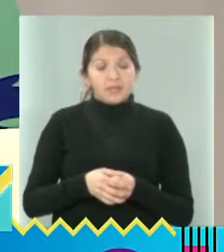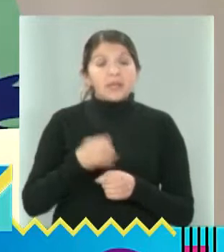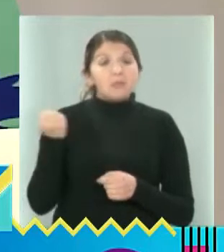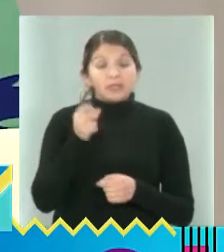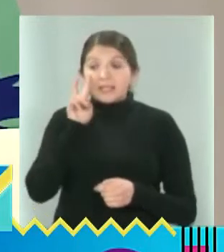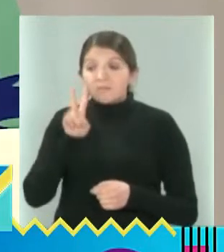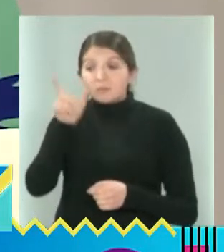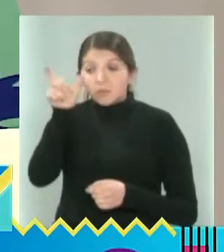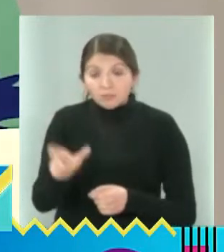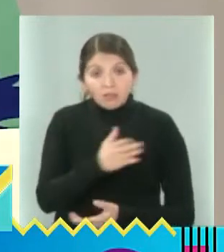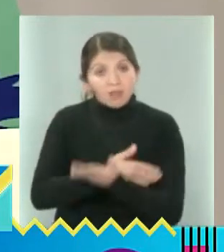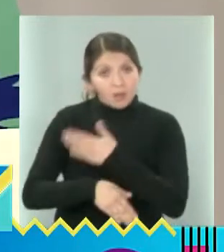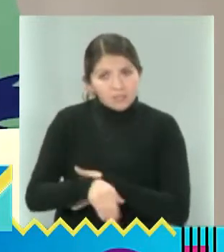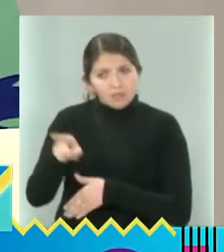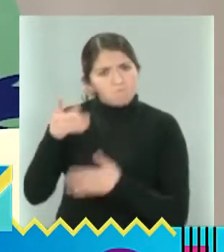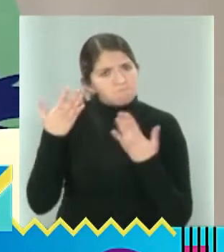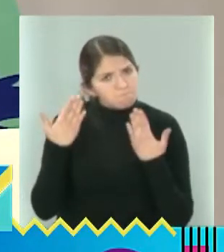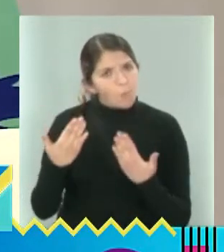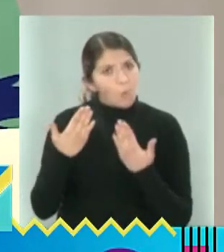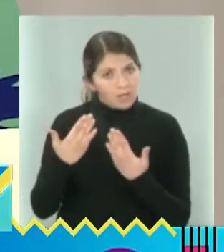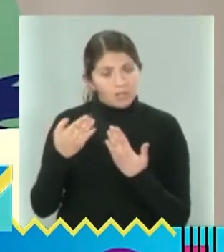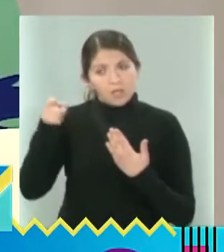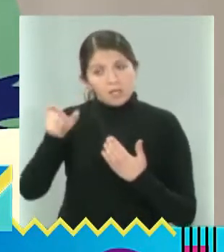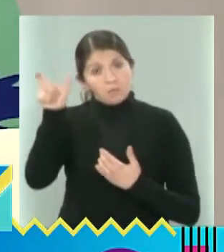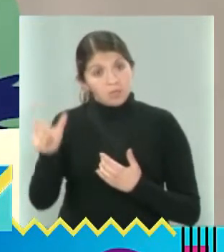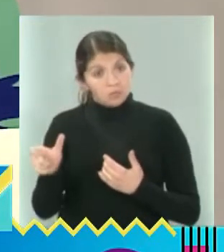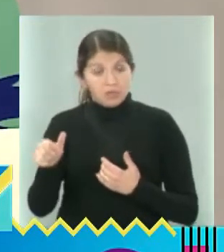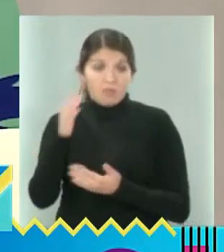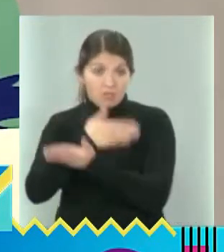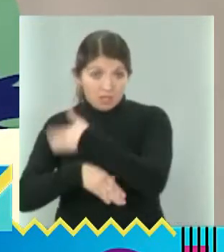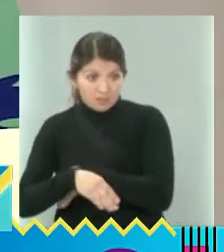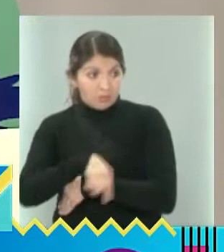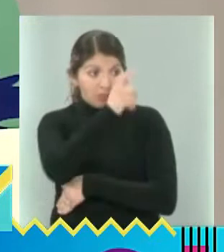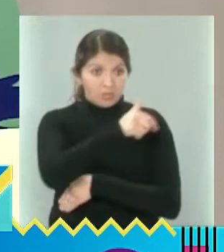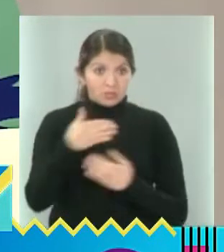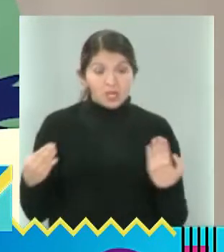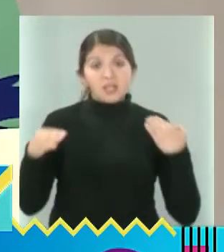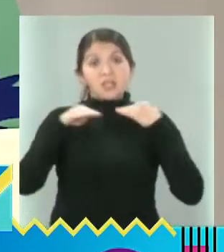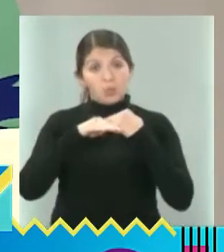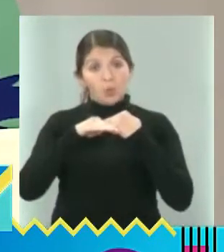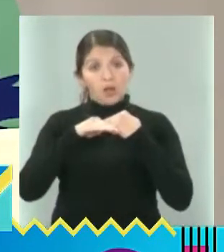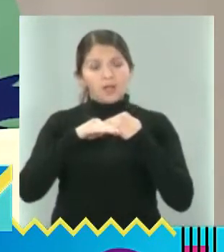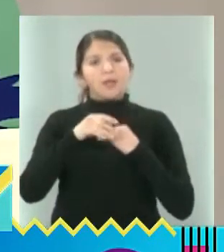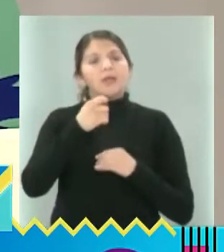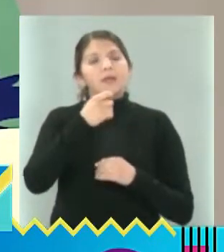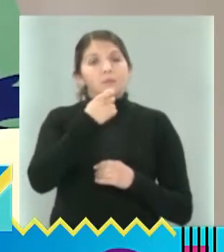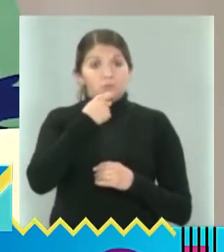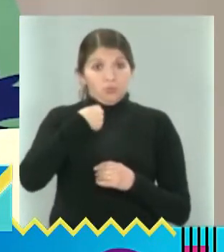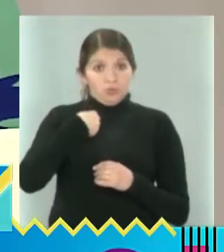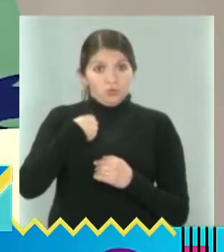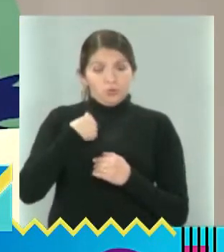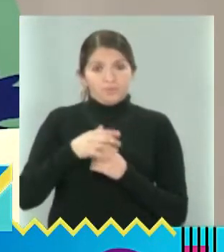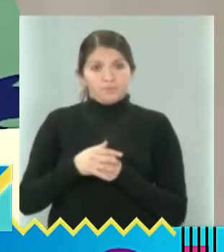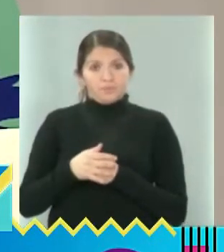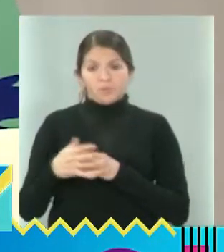con discapacidad y que lo pone en igualdad con el otro, digamos, ¿no? Por ejemplo, yo he participado como persona con discapacidad